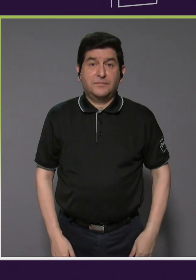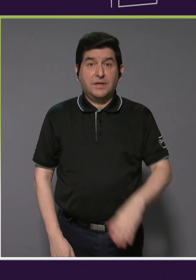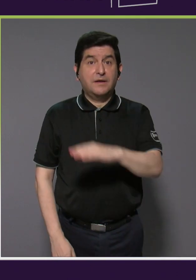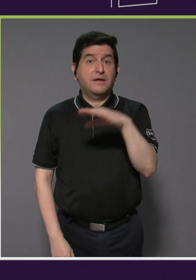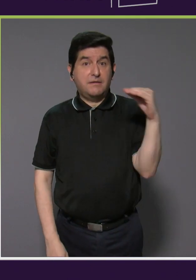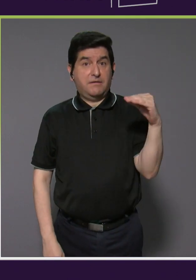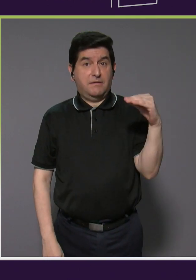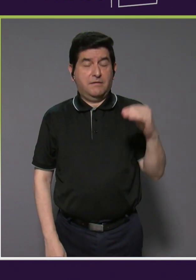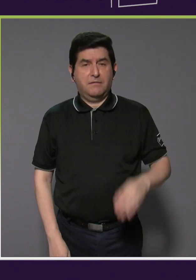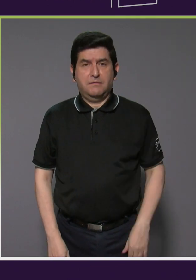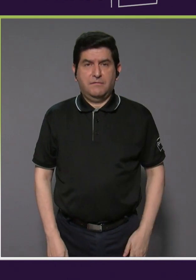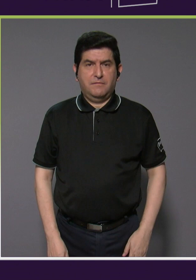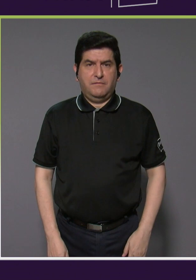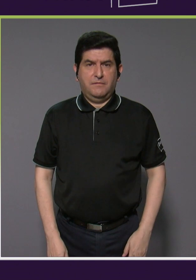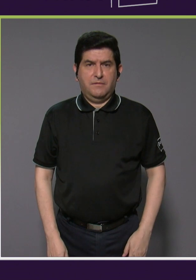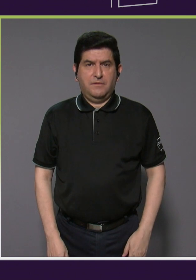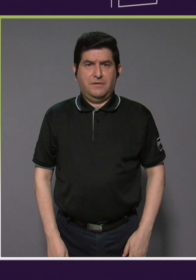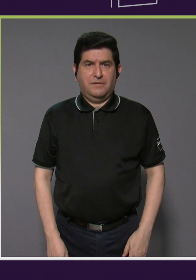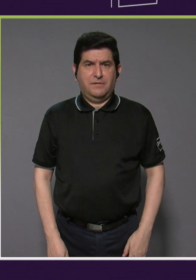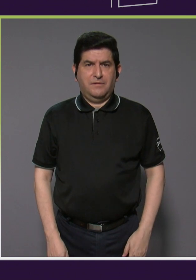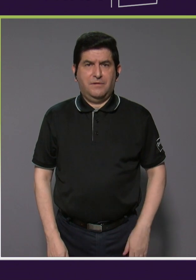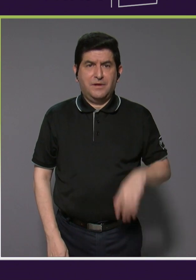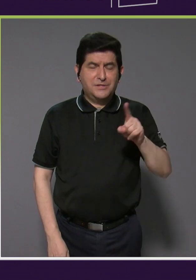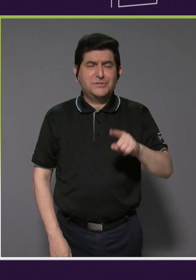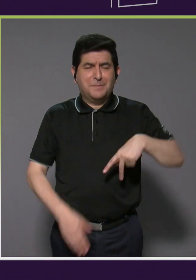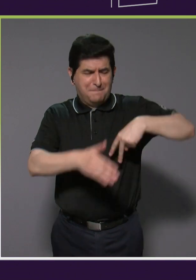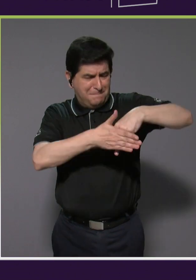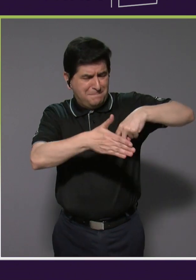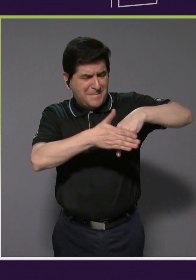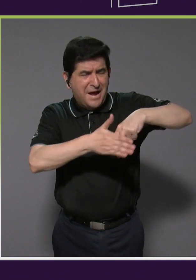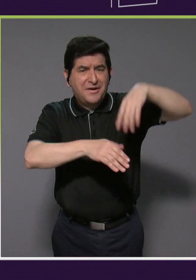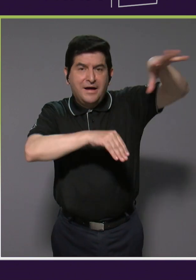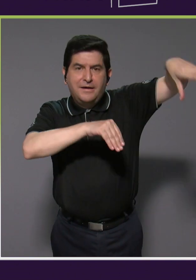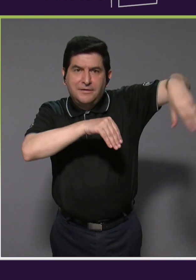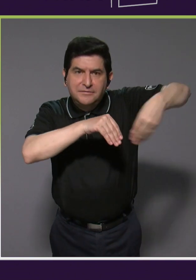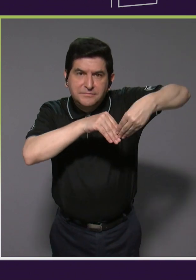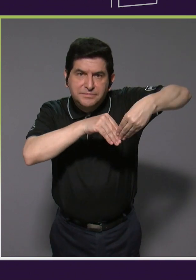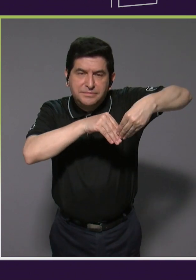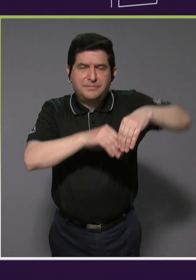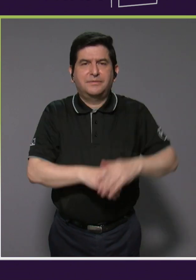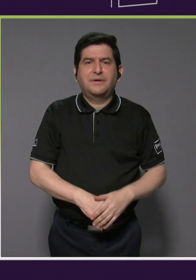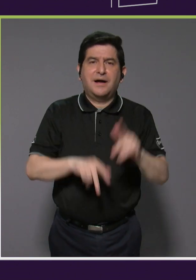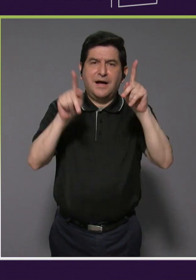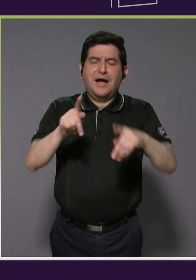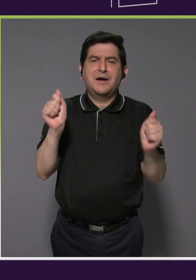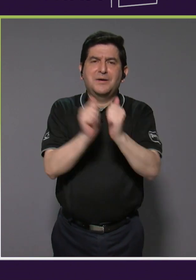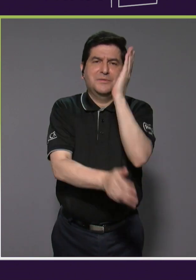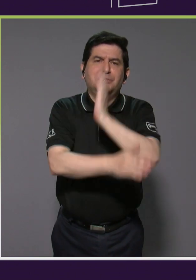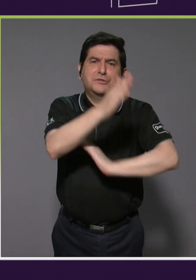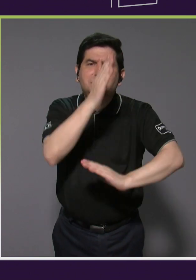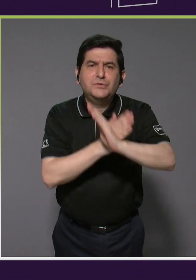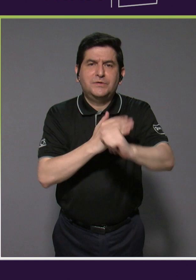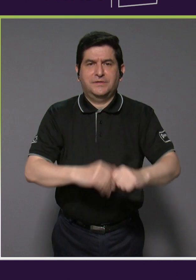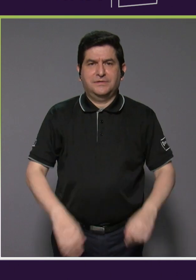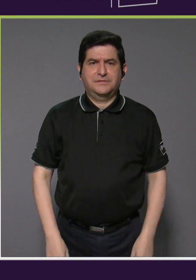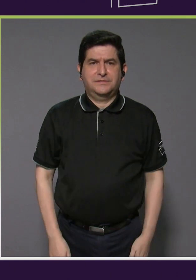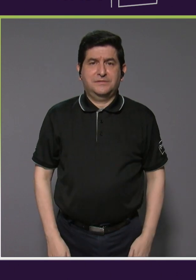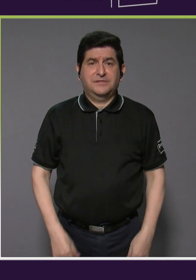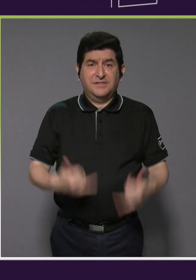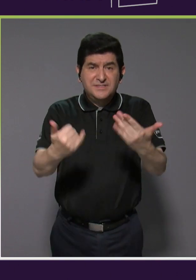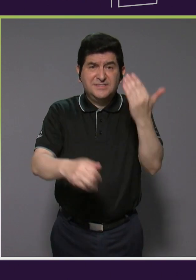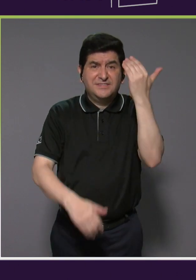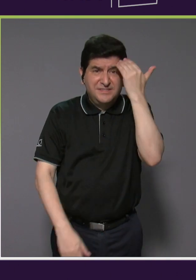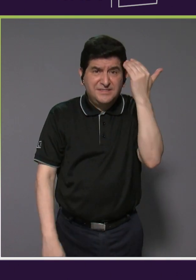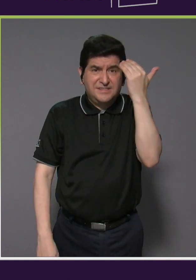que se le está poniendo una traba más a las personas con discapacidad, que como